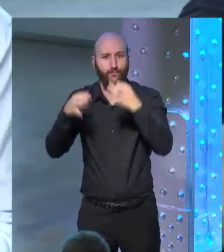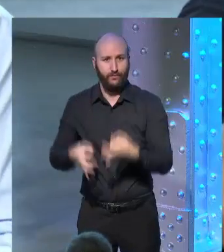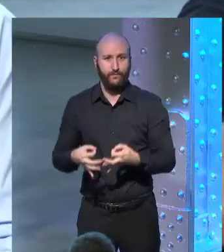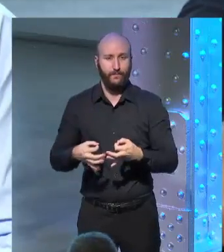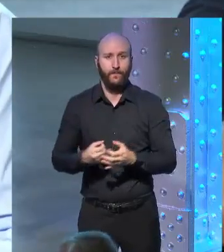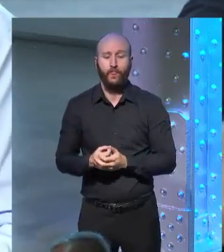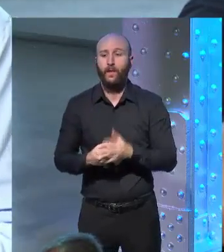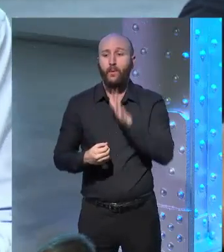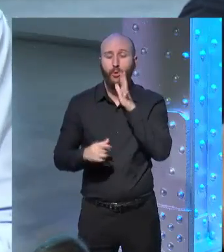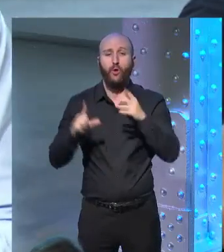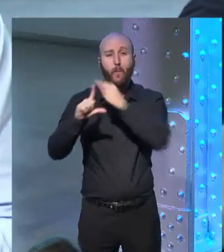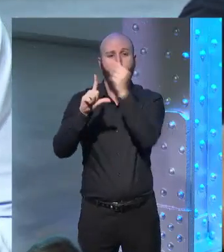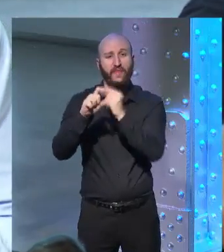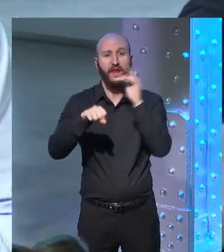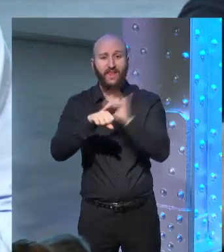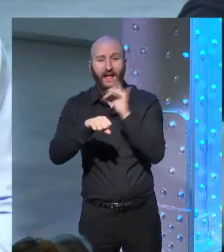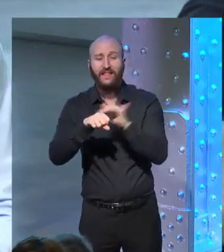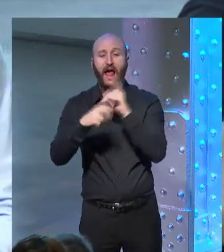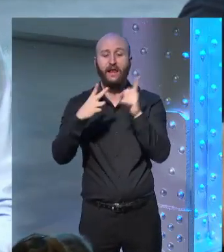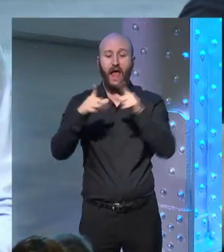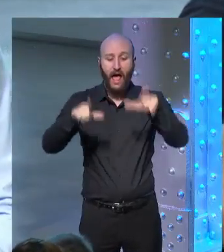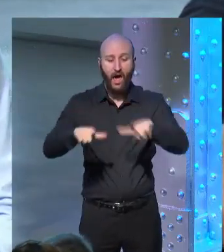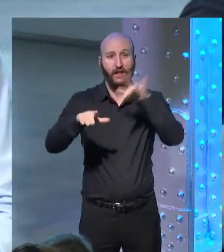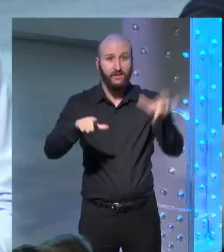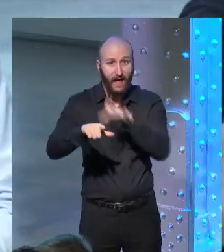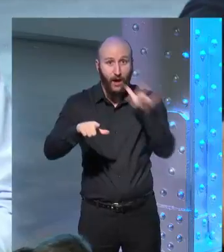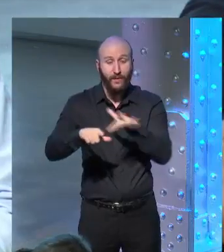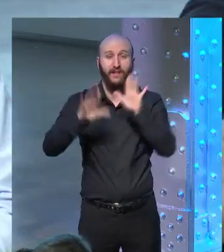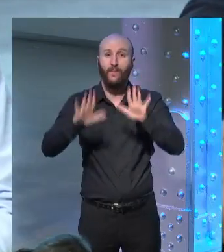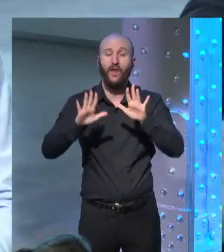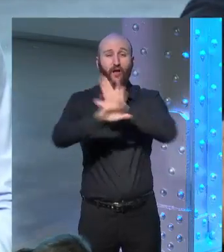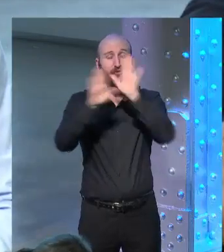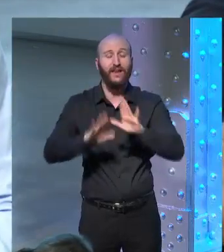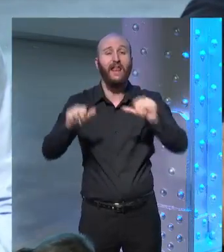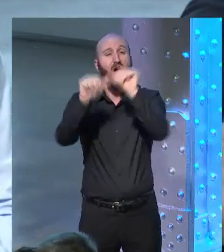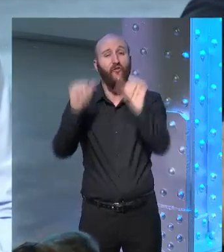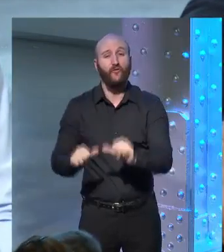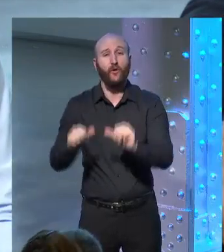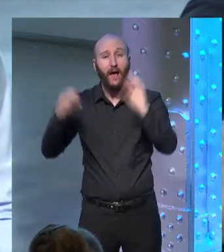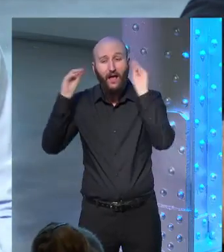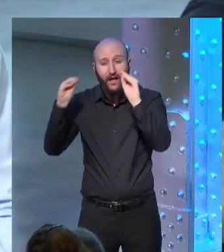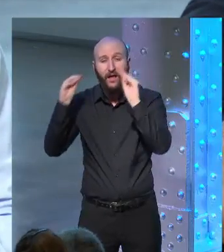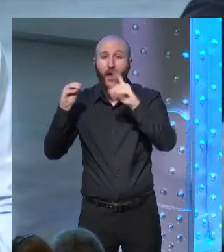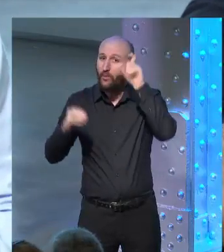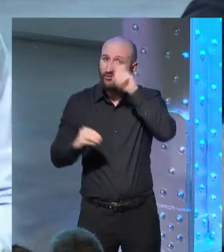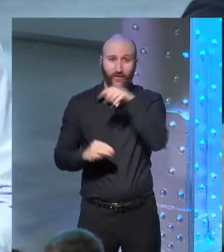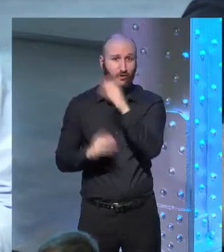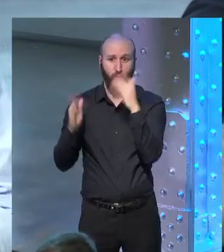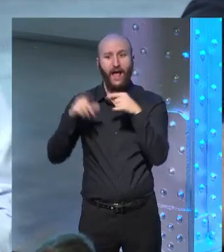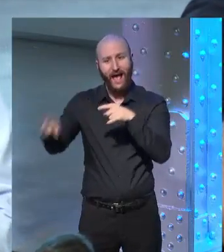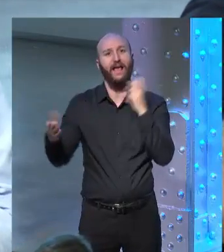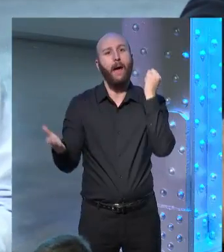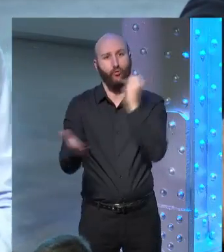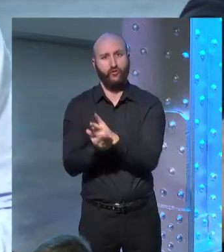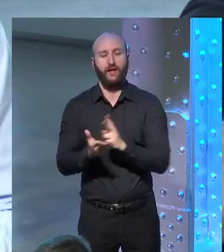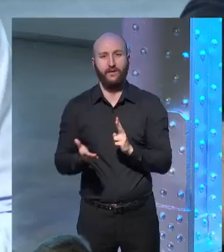pasamos de las pizarras digitales, las tablets, tal, pero no se está formando de manera adecuada a los docentes. Y es ahí donde hay que apostar. Es importante la